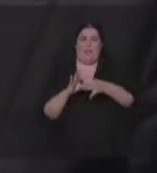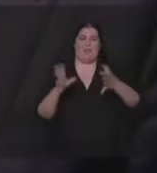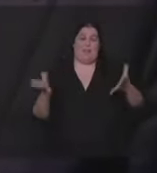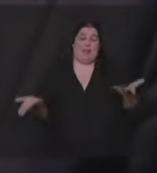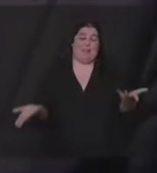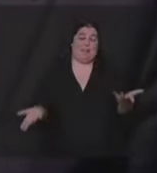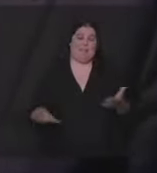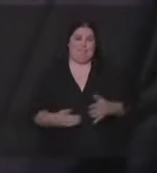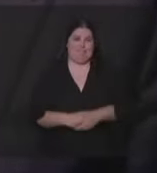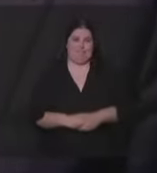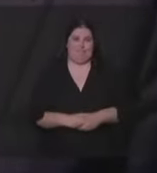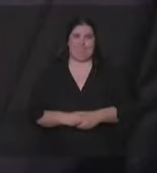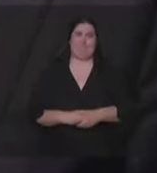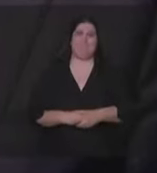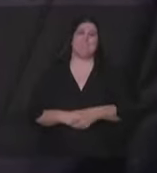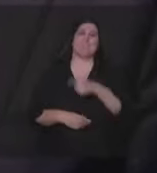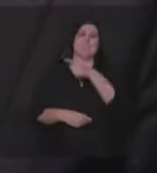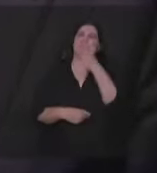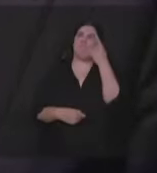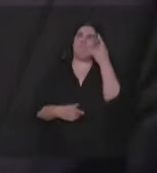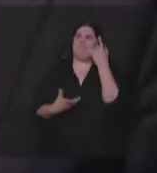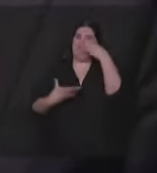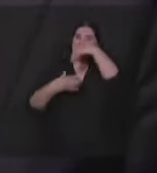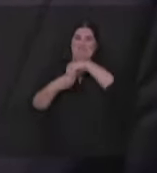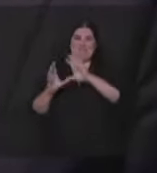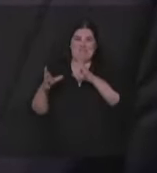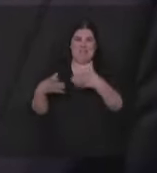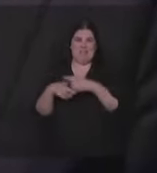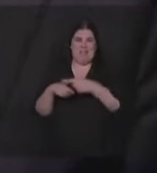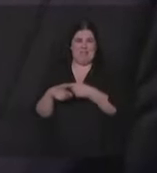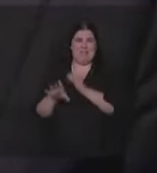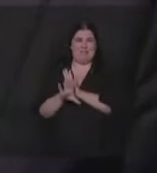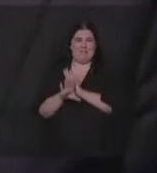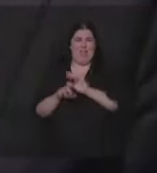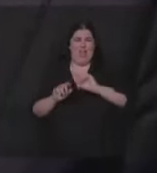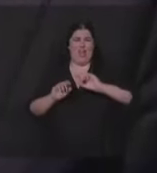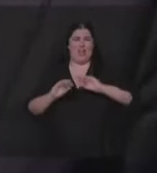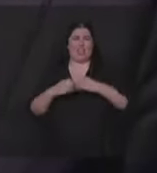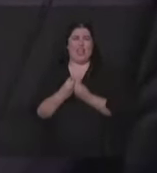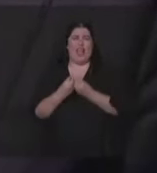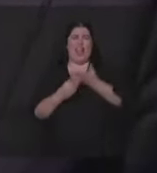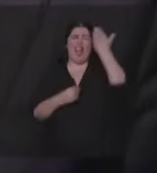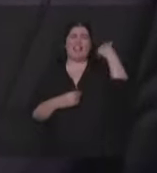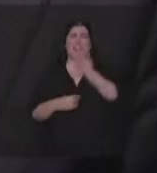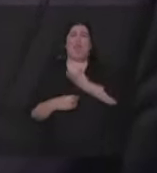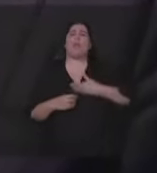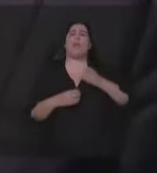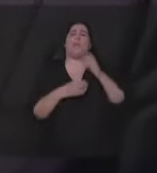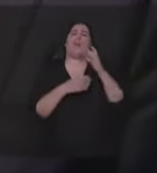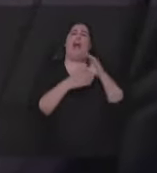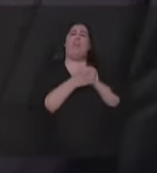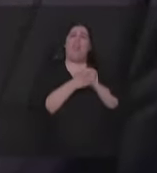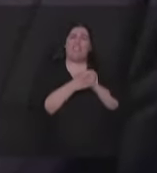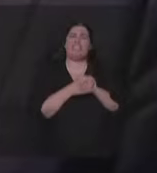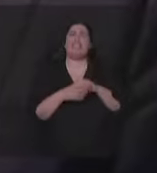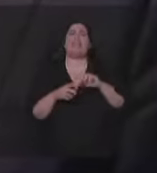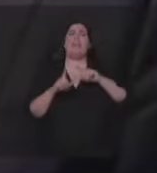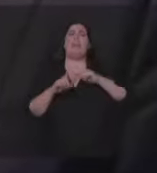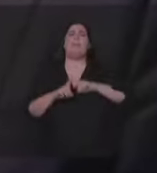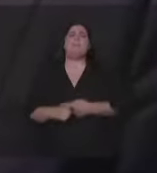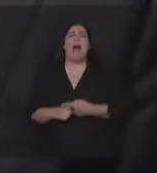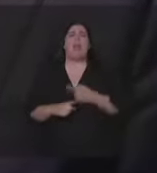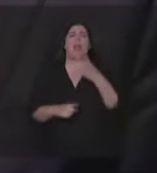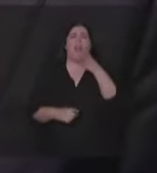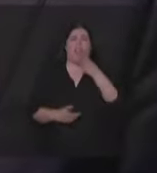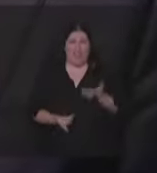democrática pensar que pertenece a un espacio que le hizo 14 paros generales alfonsín que lo sacó patadas a de la ruga para